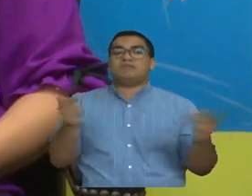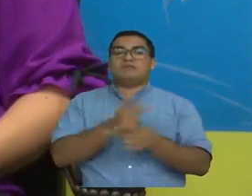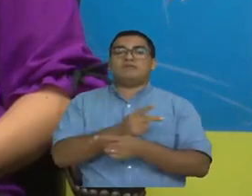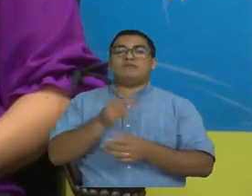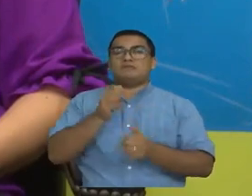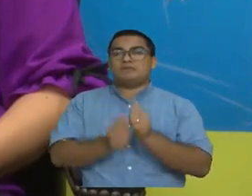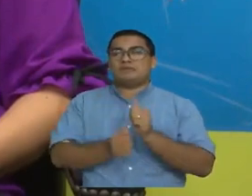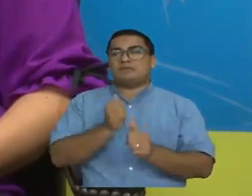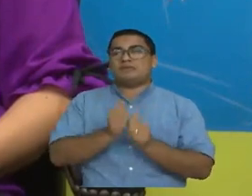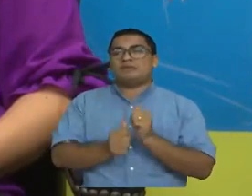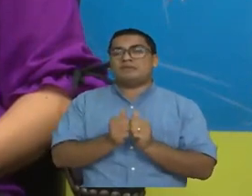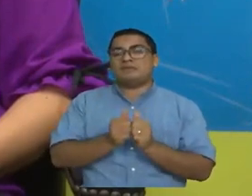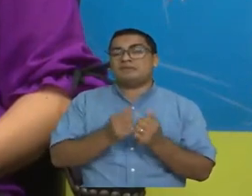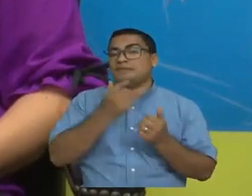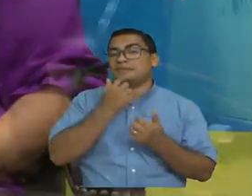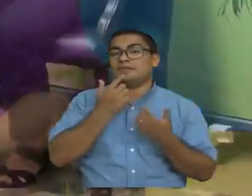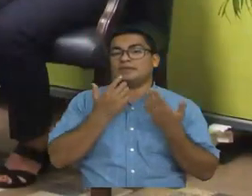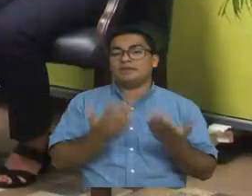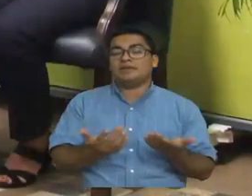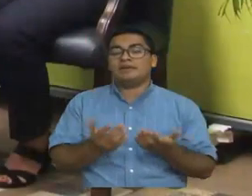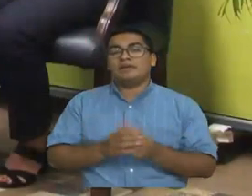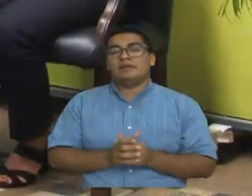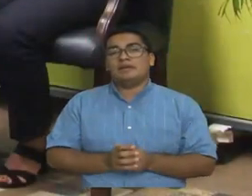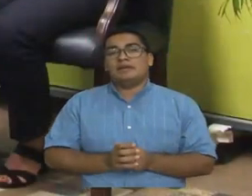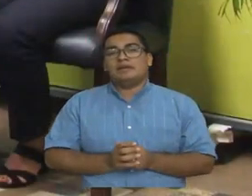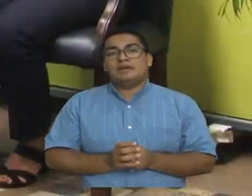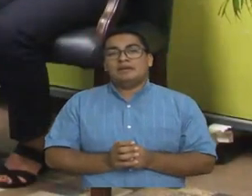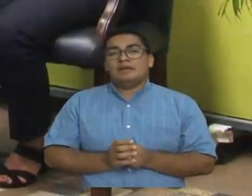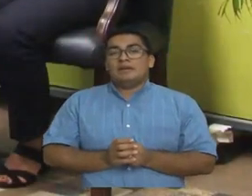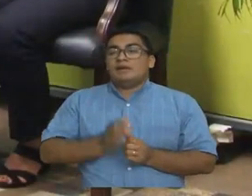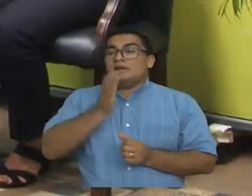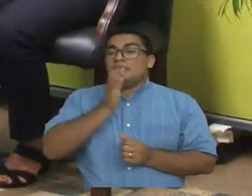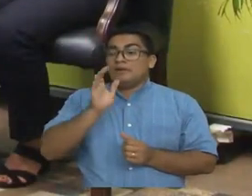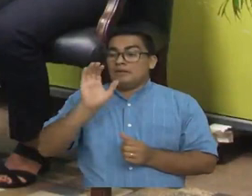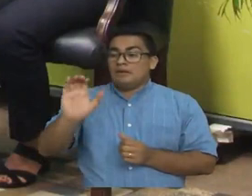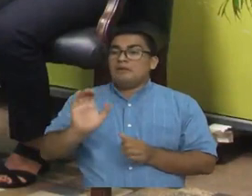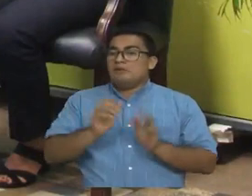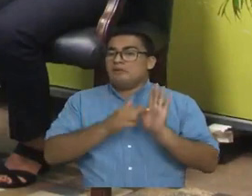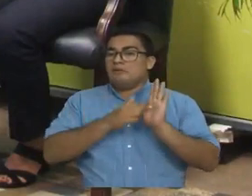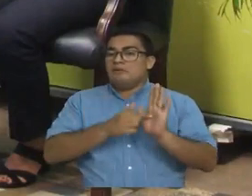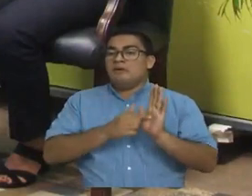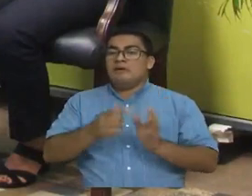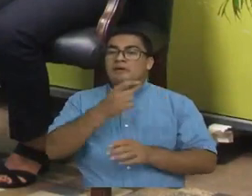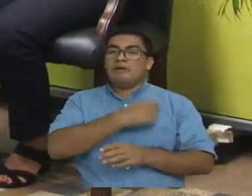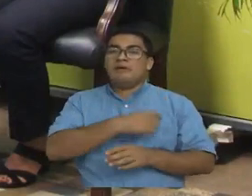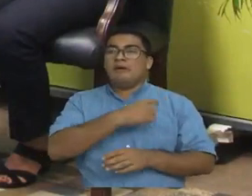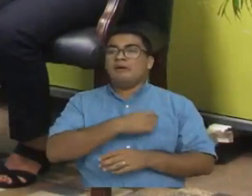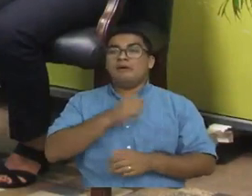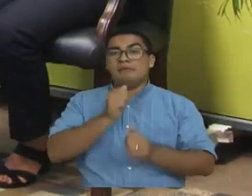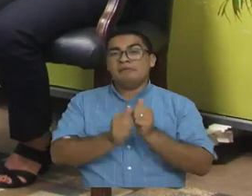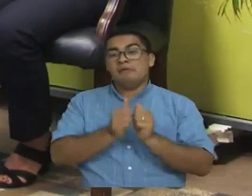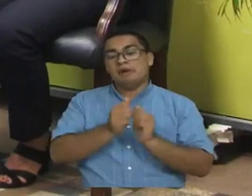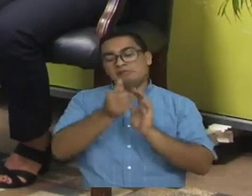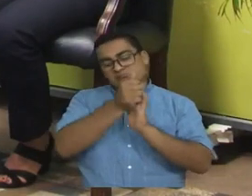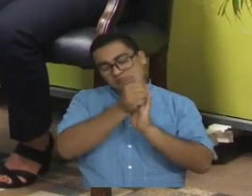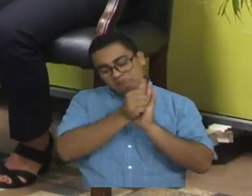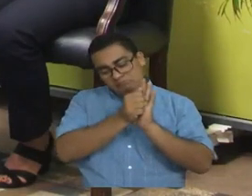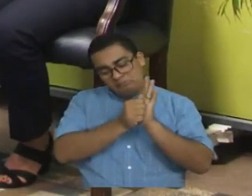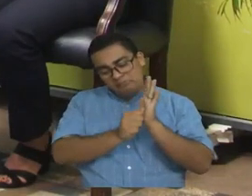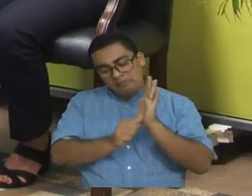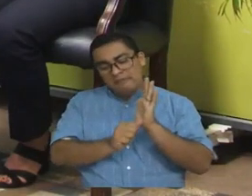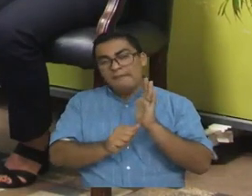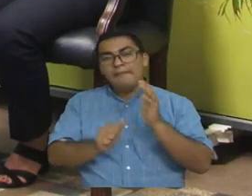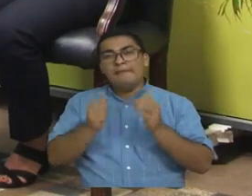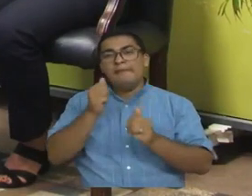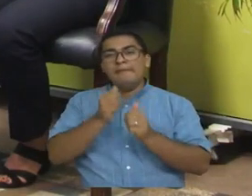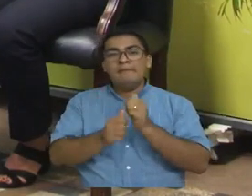secuelas. ¿Por qué? Porque el niño, por ejemplo, a nivel escolar, tiene una autoestima baja, ya se